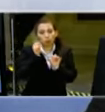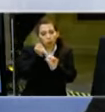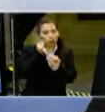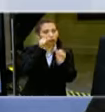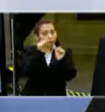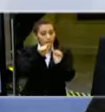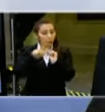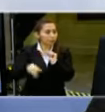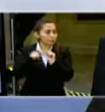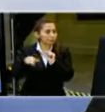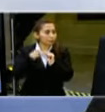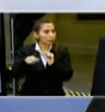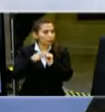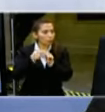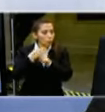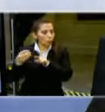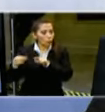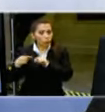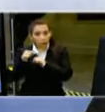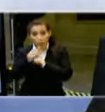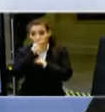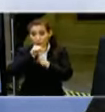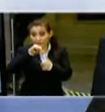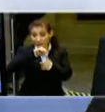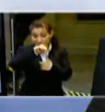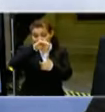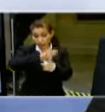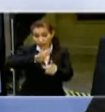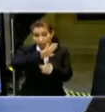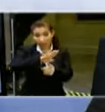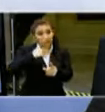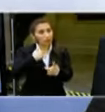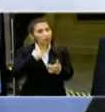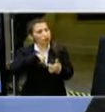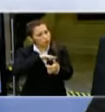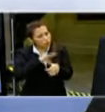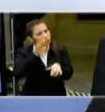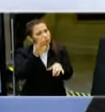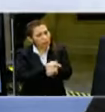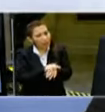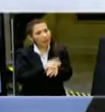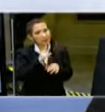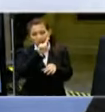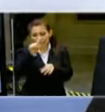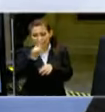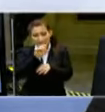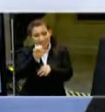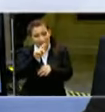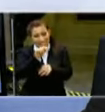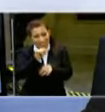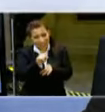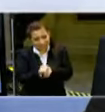al efecto globo, lo dicen los presidentes centroamericanos, si le apretamos más a los zetas